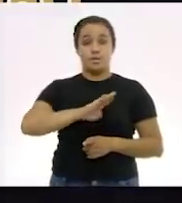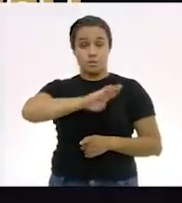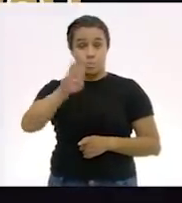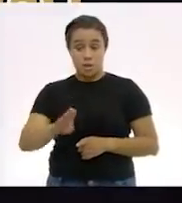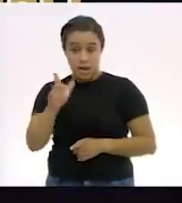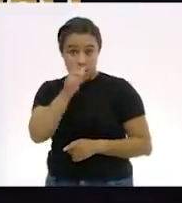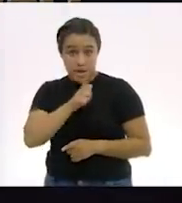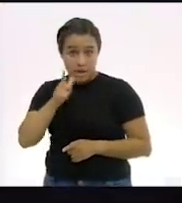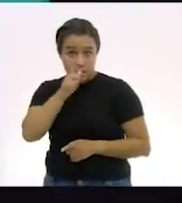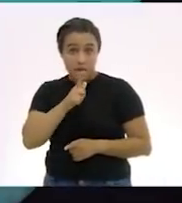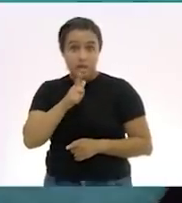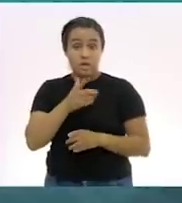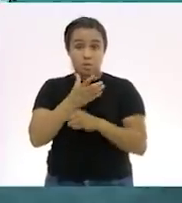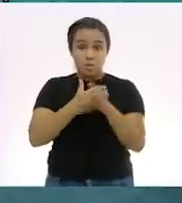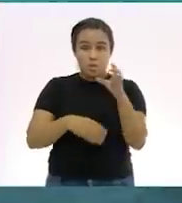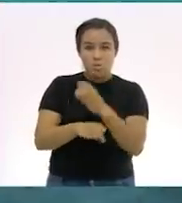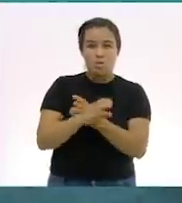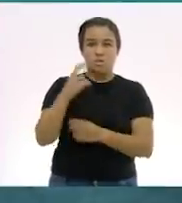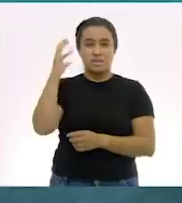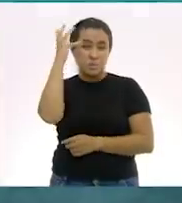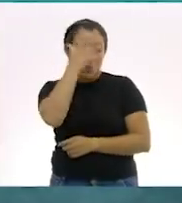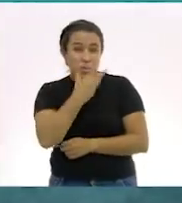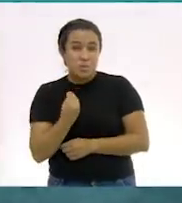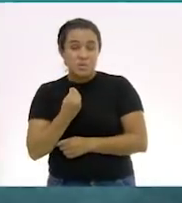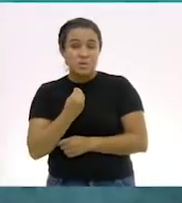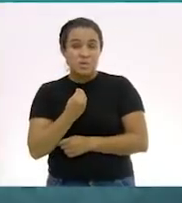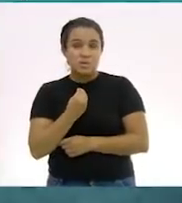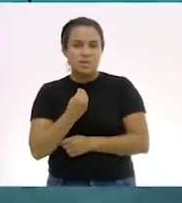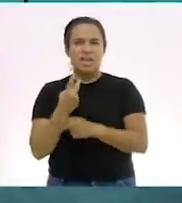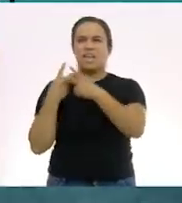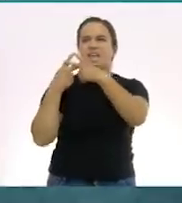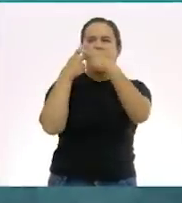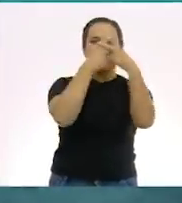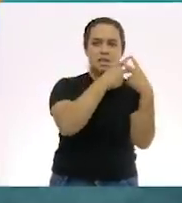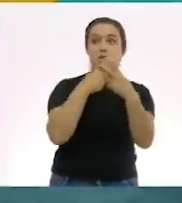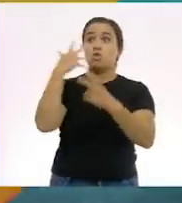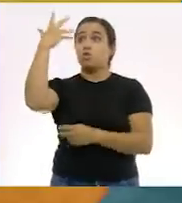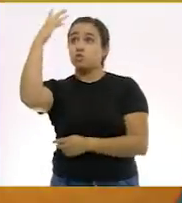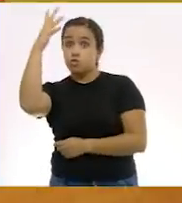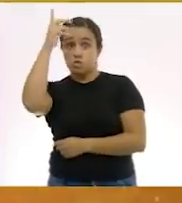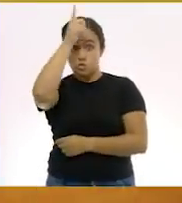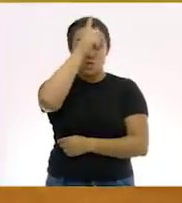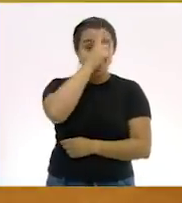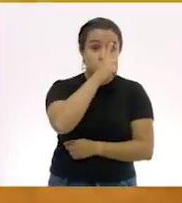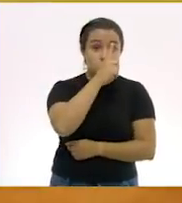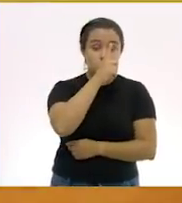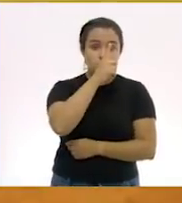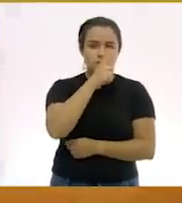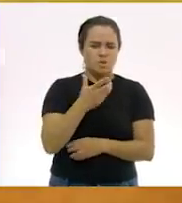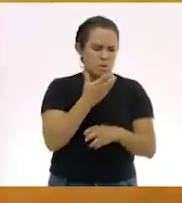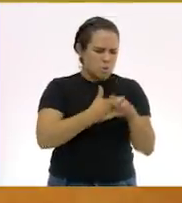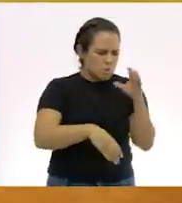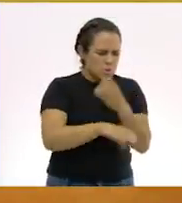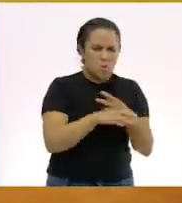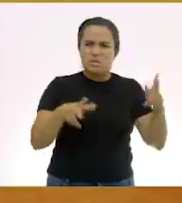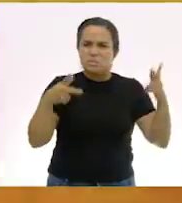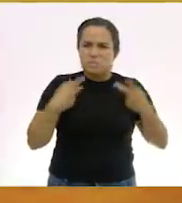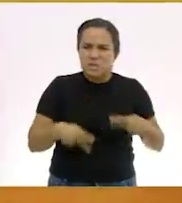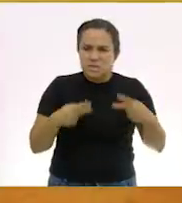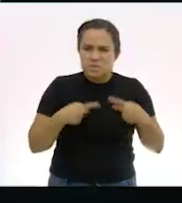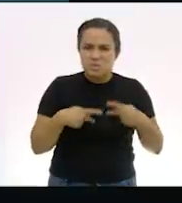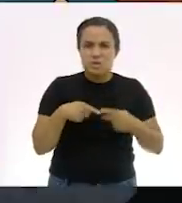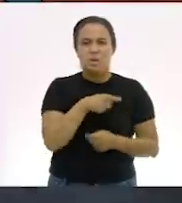la NASA para contarles mi sueño. Para mi sorpresa y la de mi familia, tiempo después llegó una caja llena de libros que abrieron mi mundo